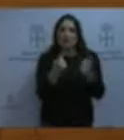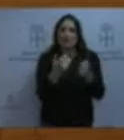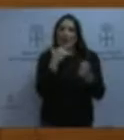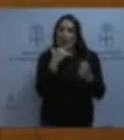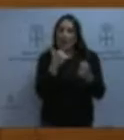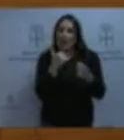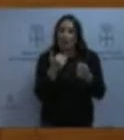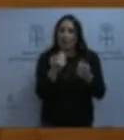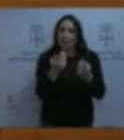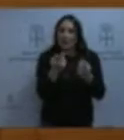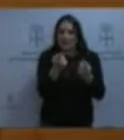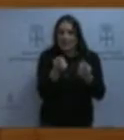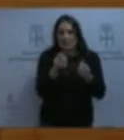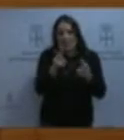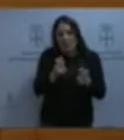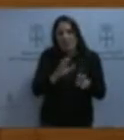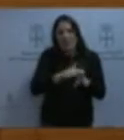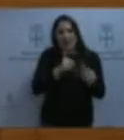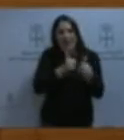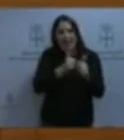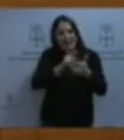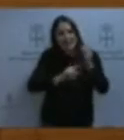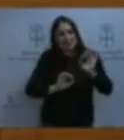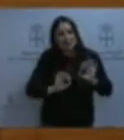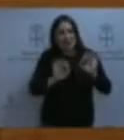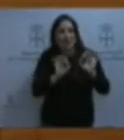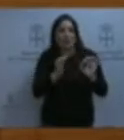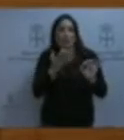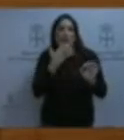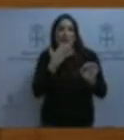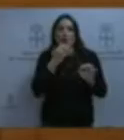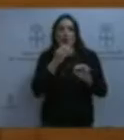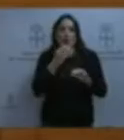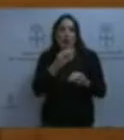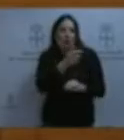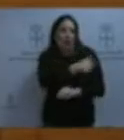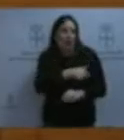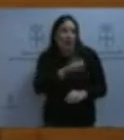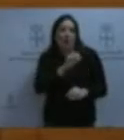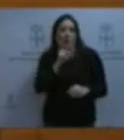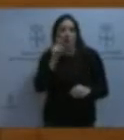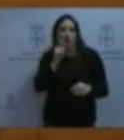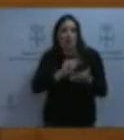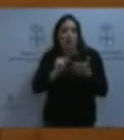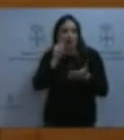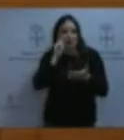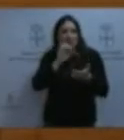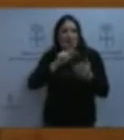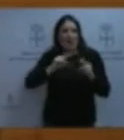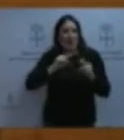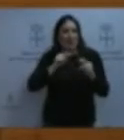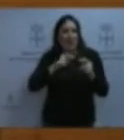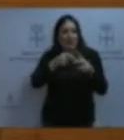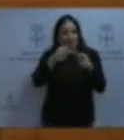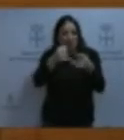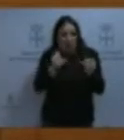de catalizar a los agentes especializados en concejalías, en oficinas de turismo, gerencias de comarcas turísticas, así